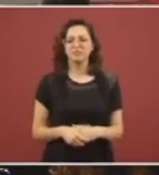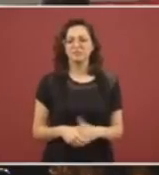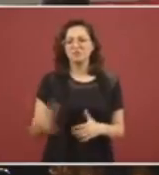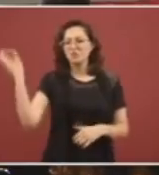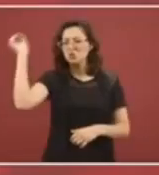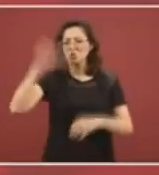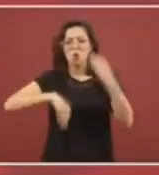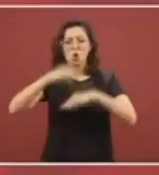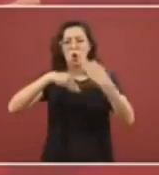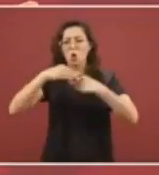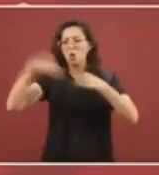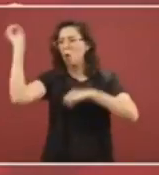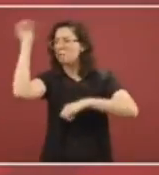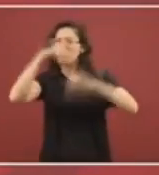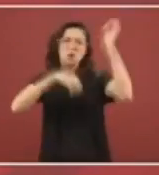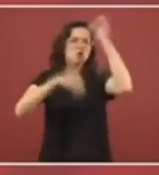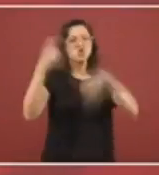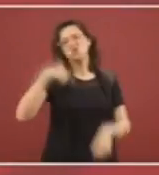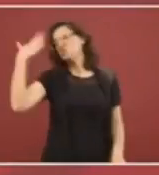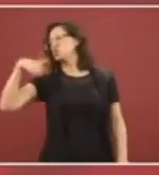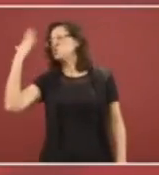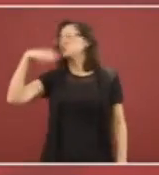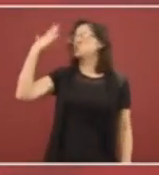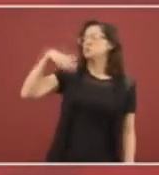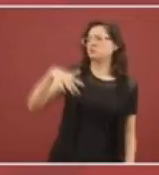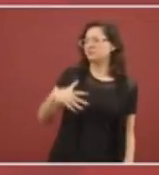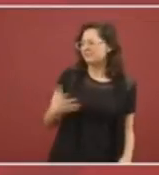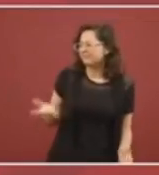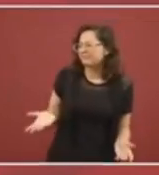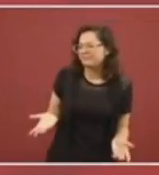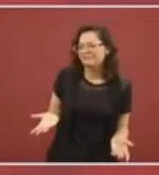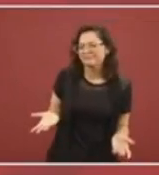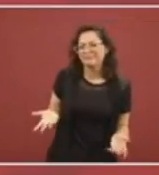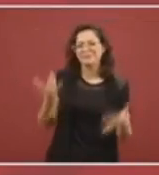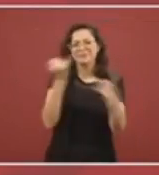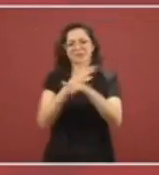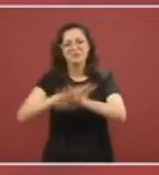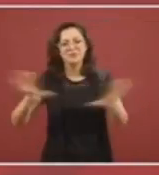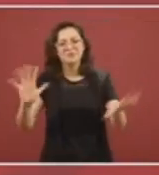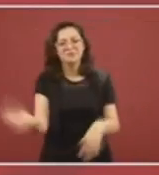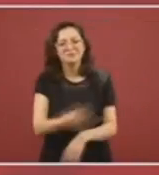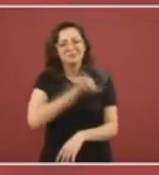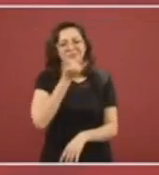Opinan, todos se vuelven expertos y desinforman,